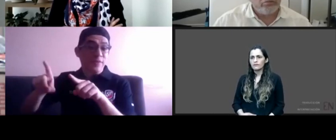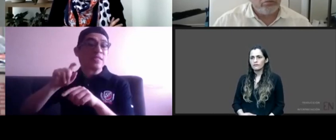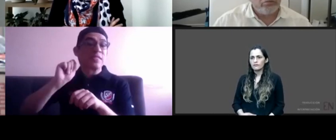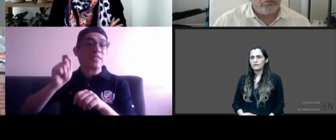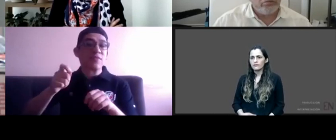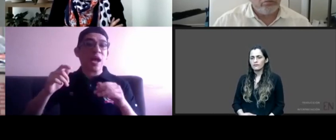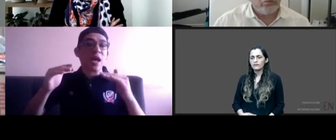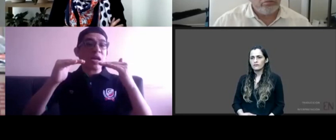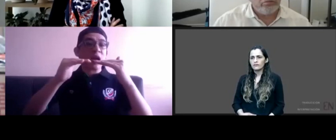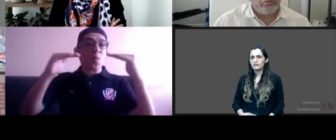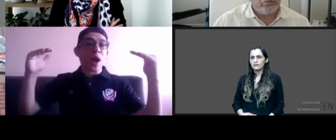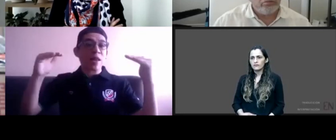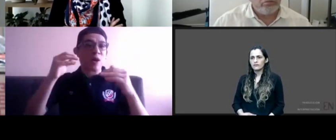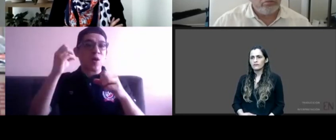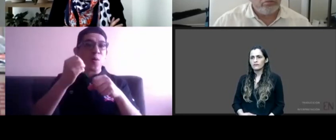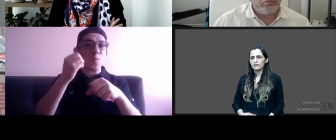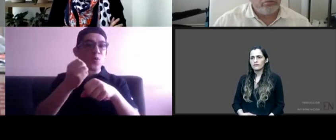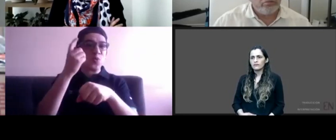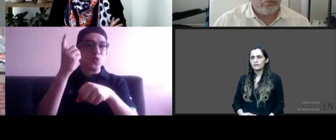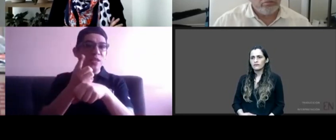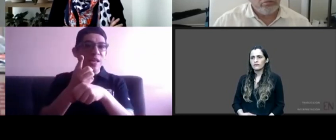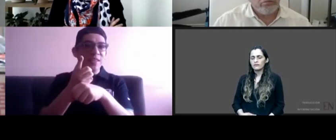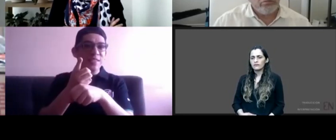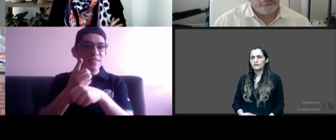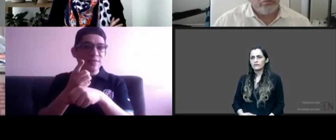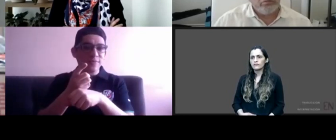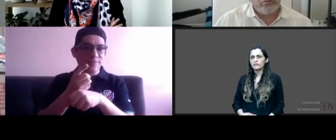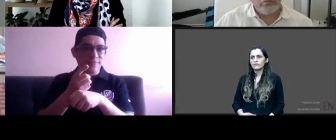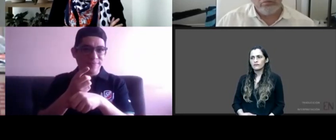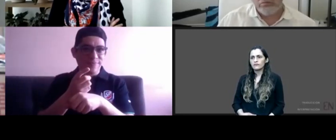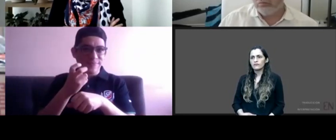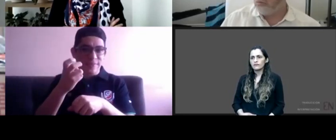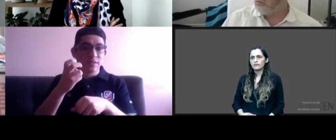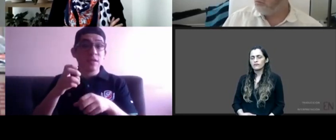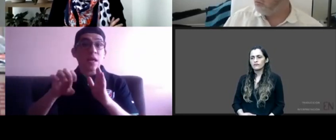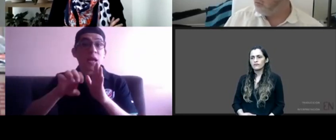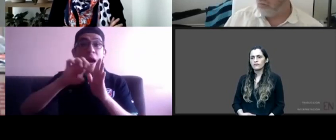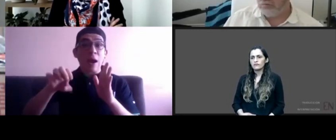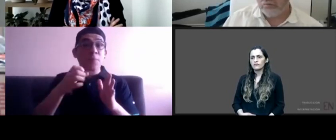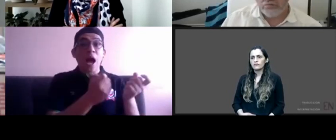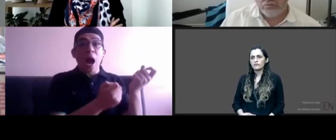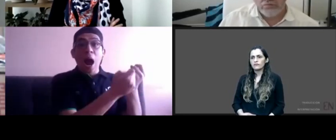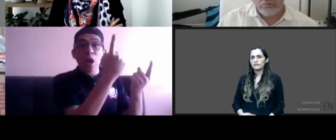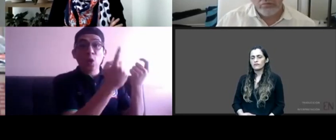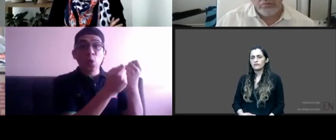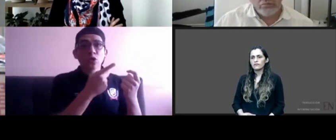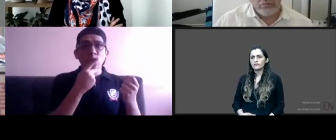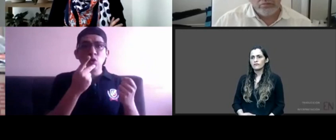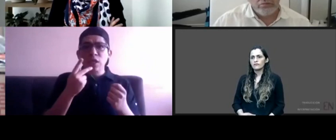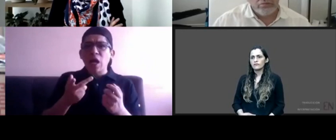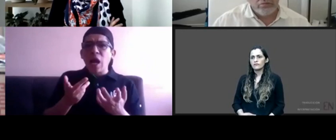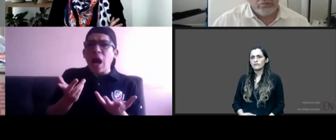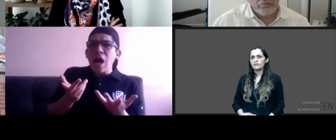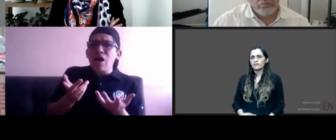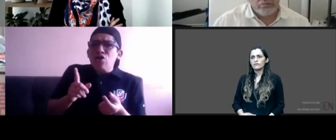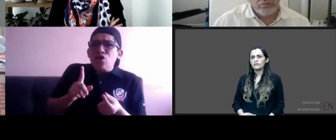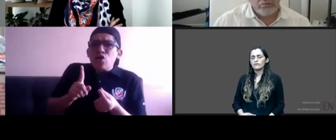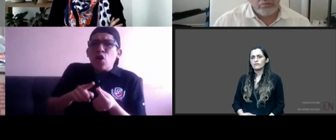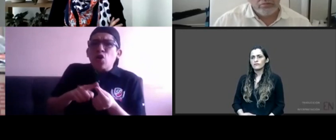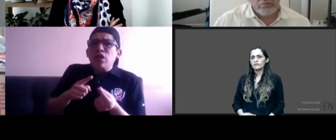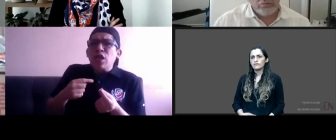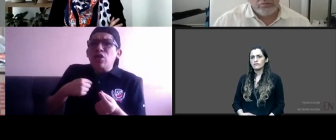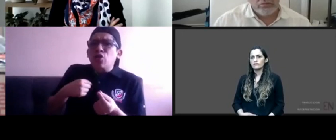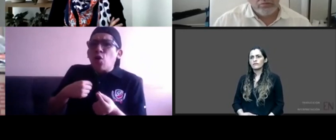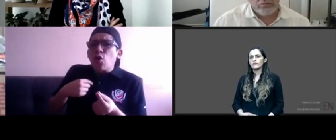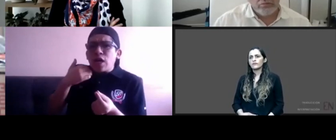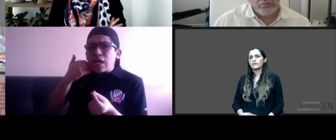sumamente necesario para la comunidad. Y hay atrás también muchas otras cosas que tendríamos que trabajar para que estemos